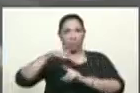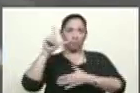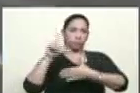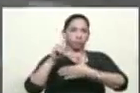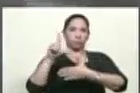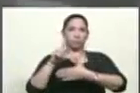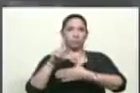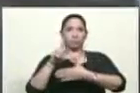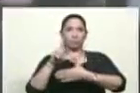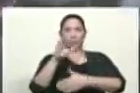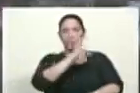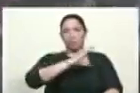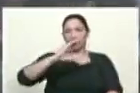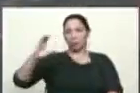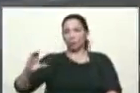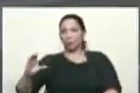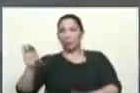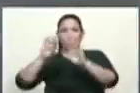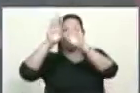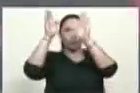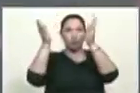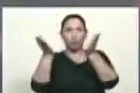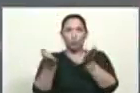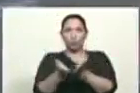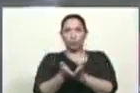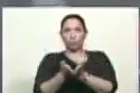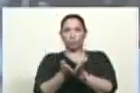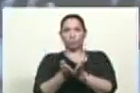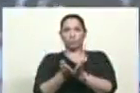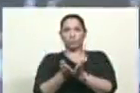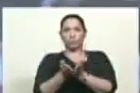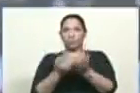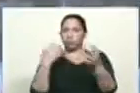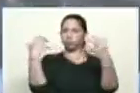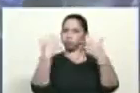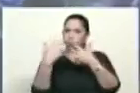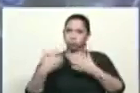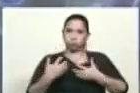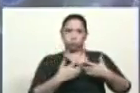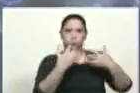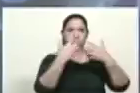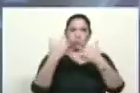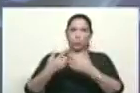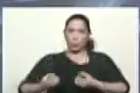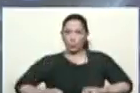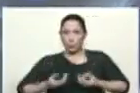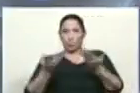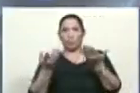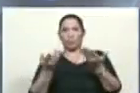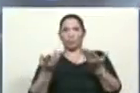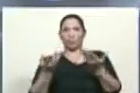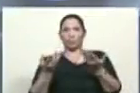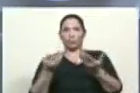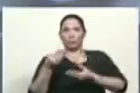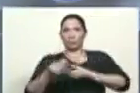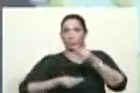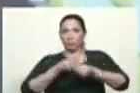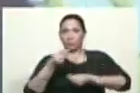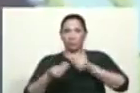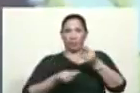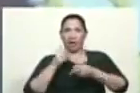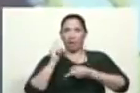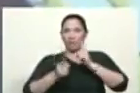Latina, del Caribe y más allá del mundo, para las batallas que nos toca dar en condiciones a veces